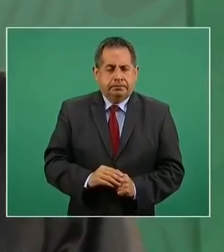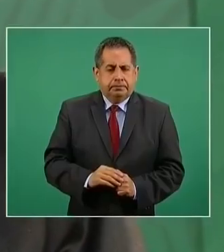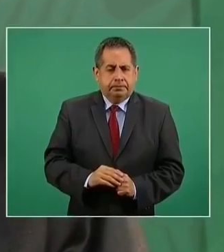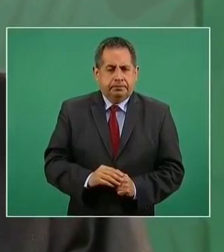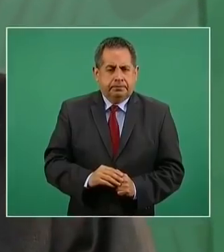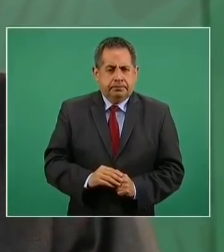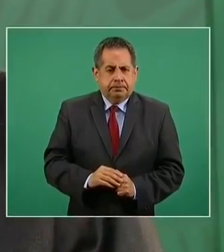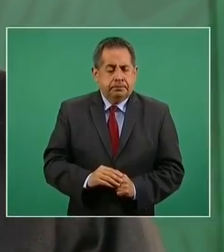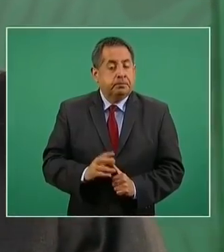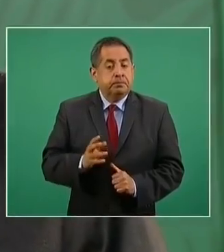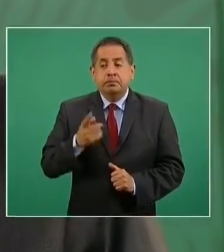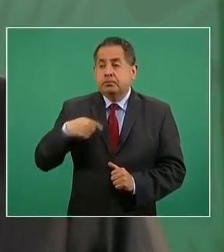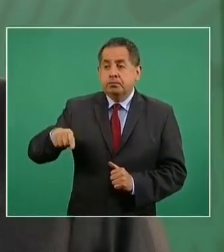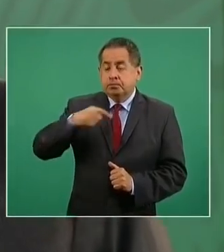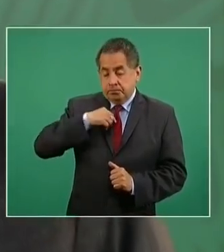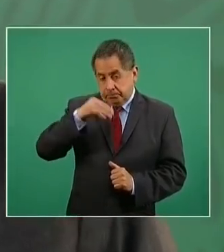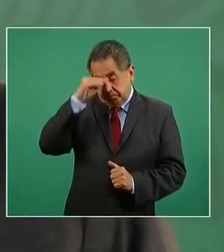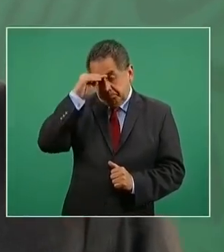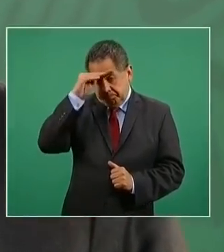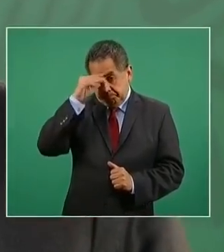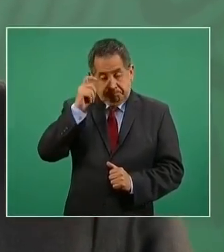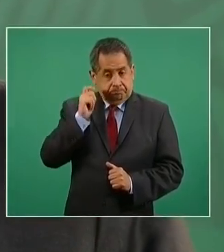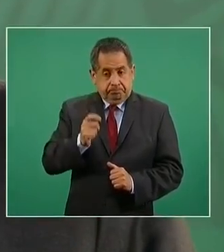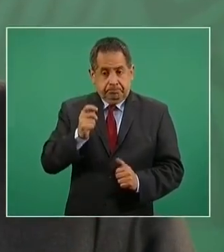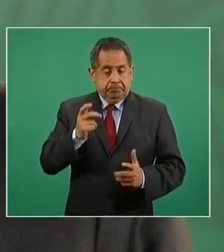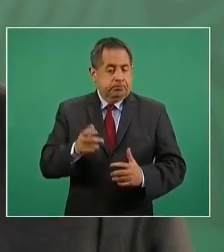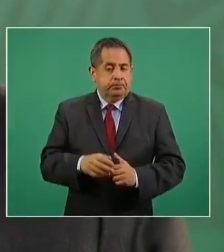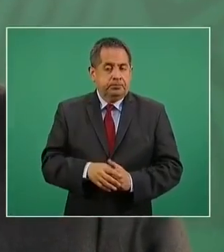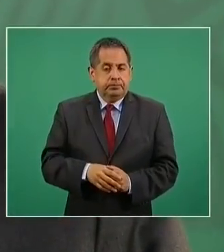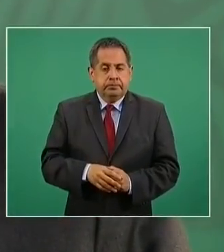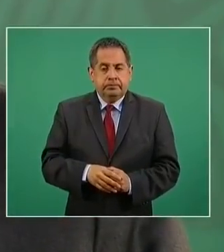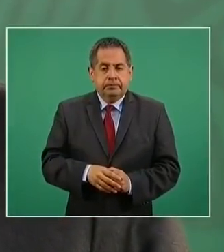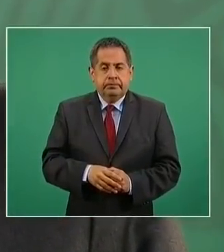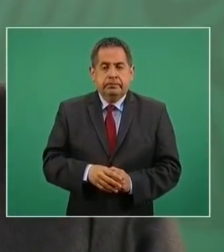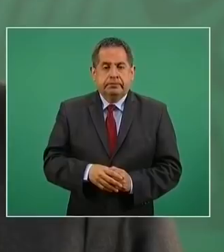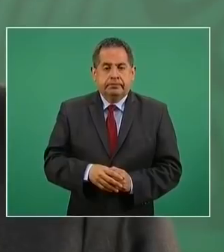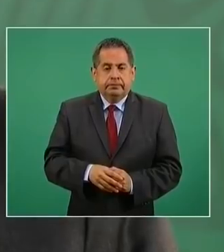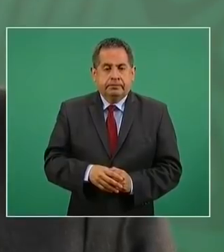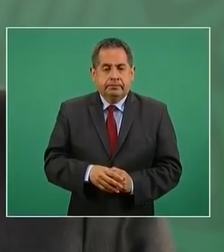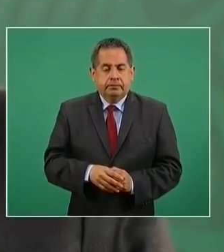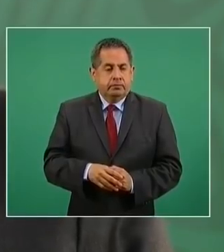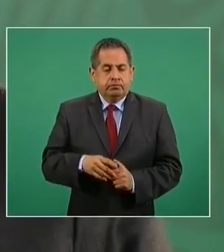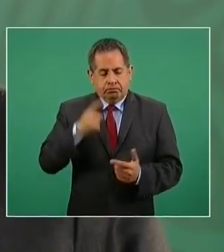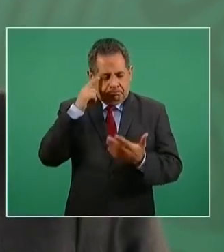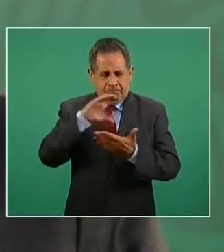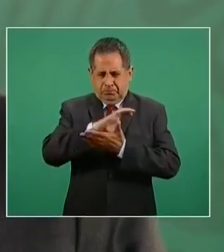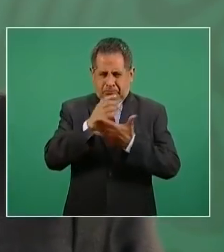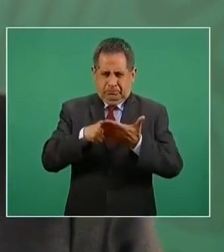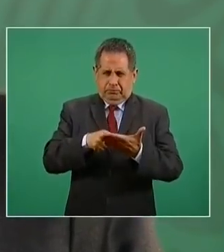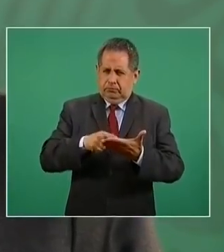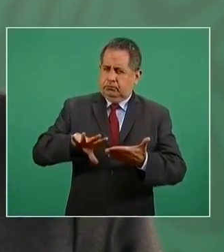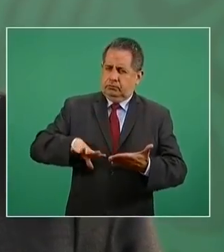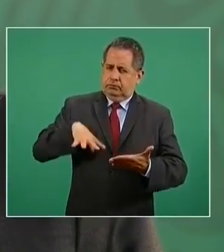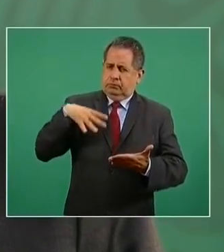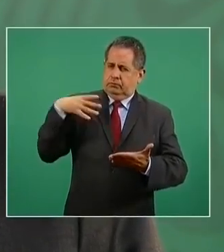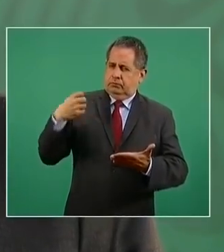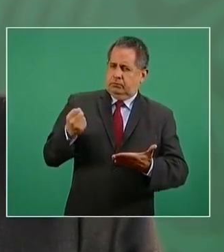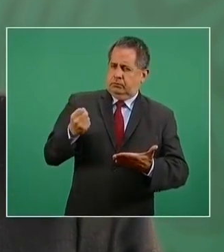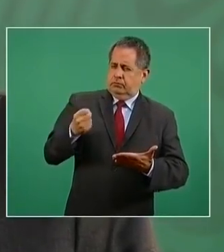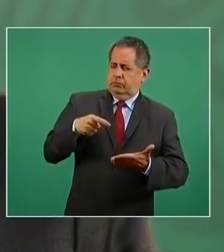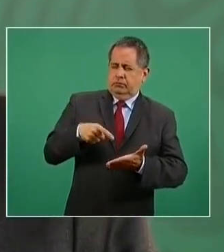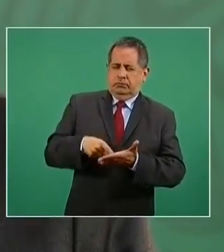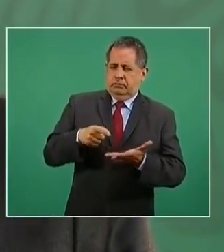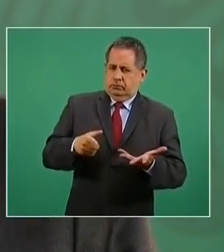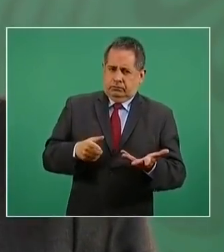en un 6%, con 12 y 10 hospitales pendientes respectivamente por las condiciones meteorológicas, aunque